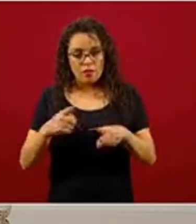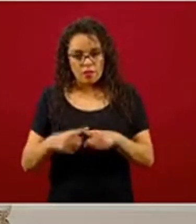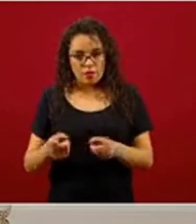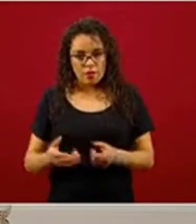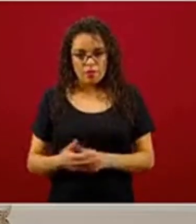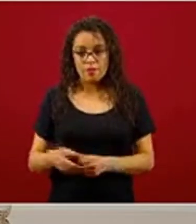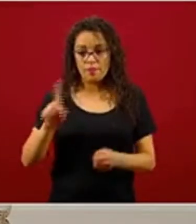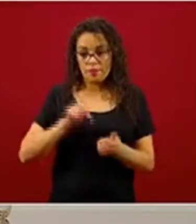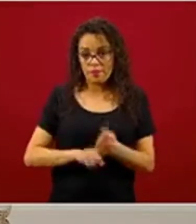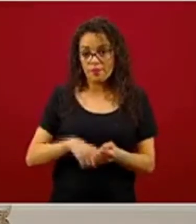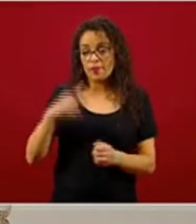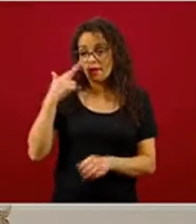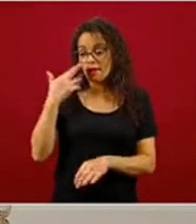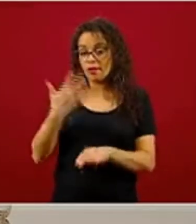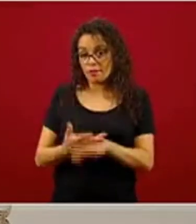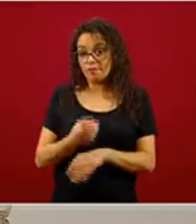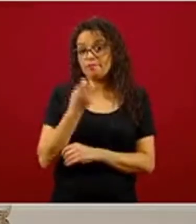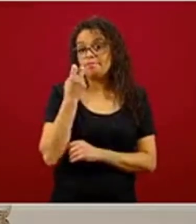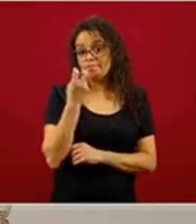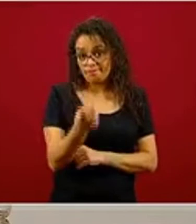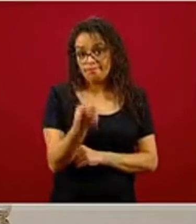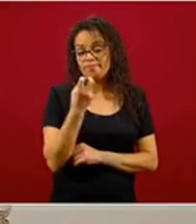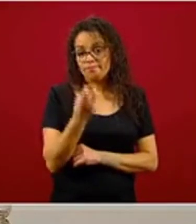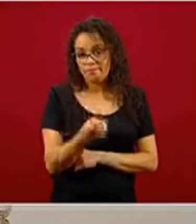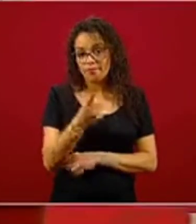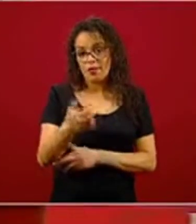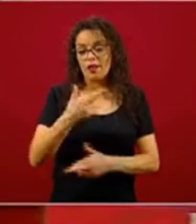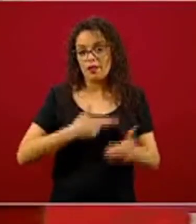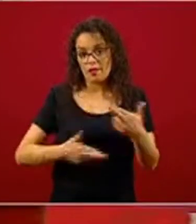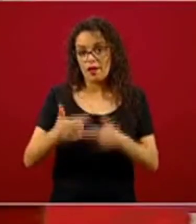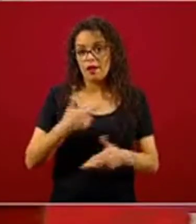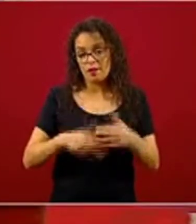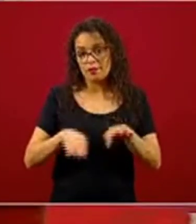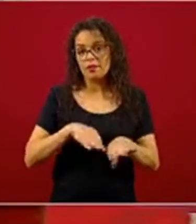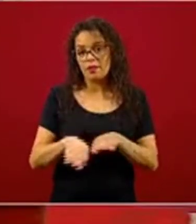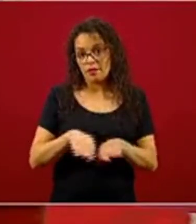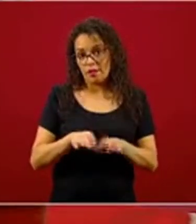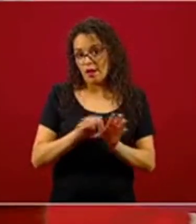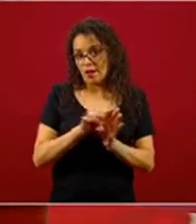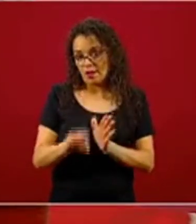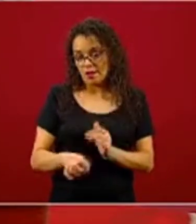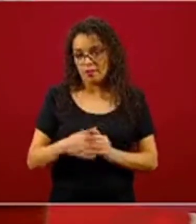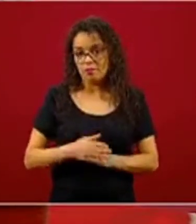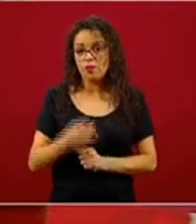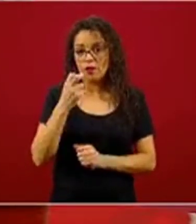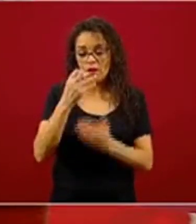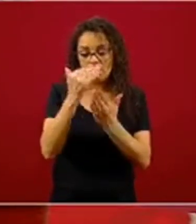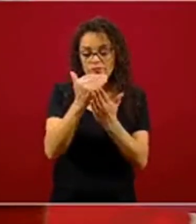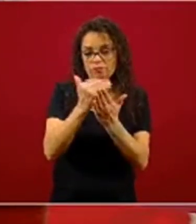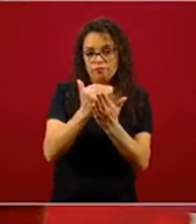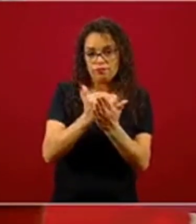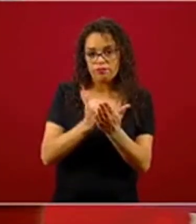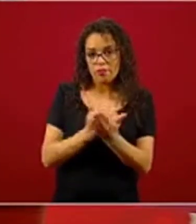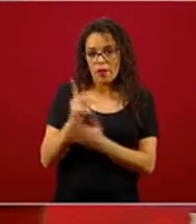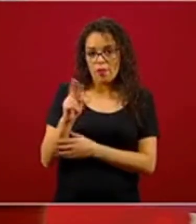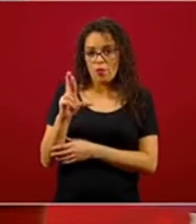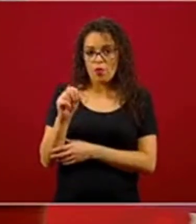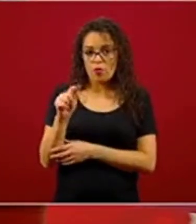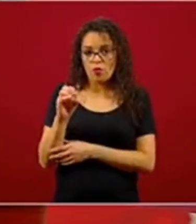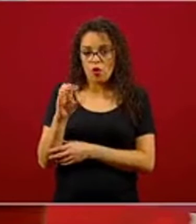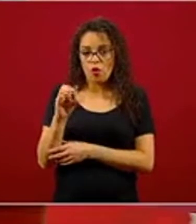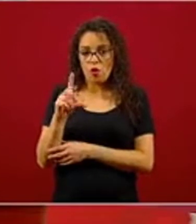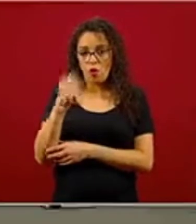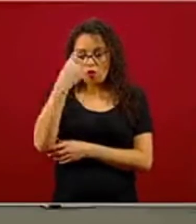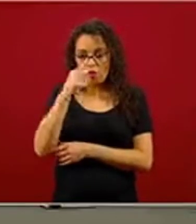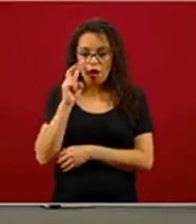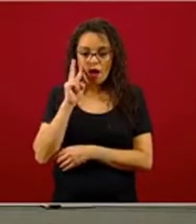de lo que eso implica. Por eso es que están los lineamientos que conllevan un protocolo de autoevaluación. No estamos